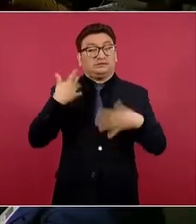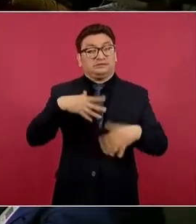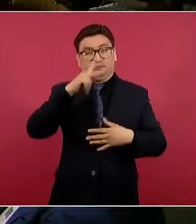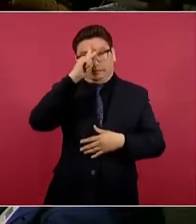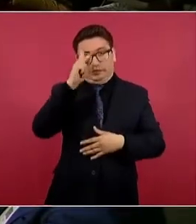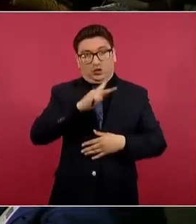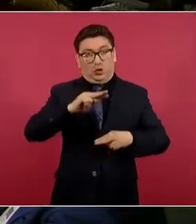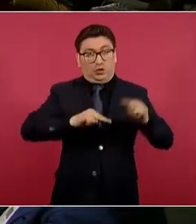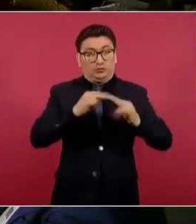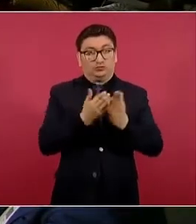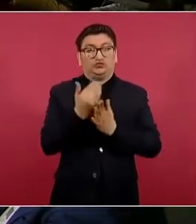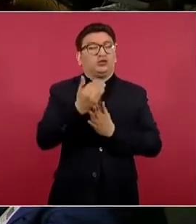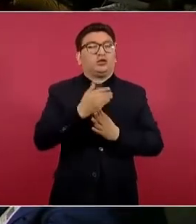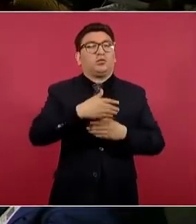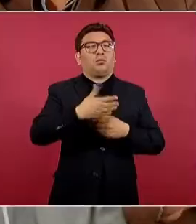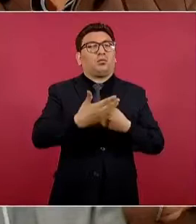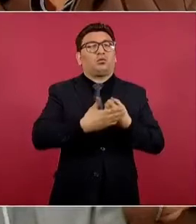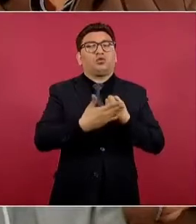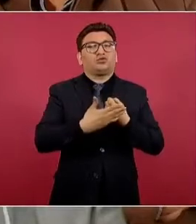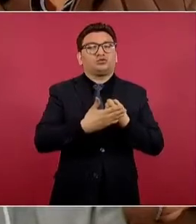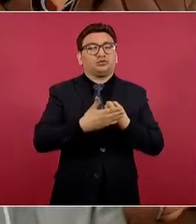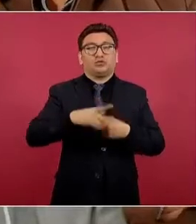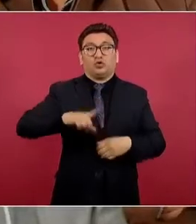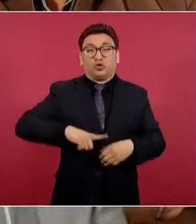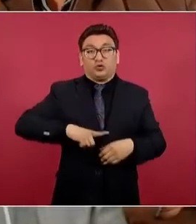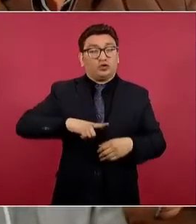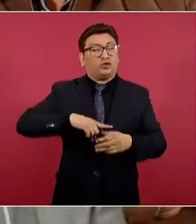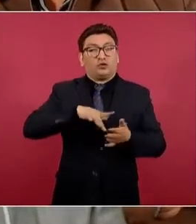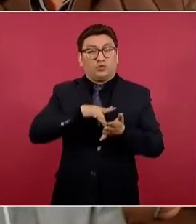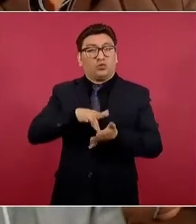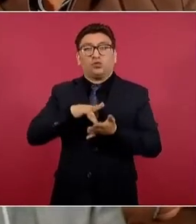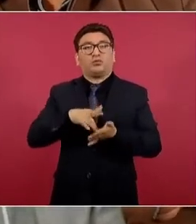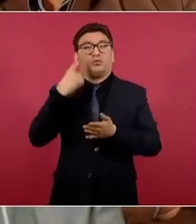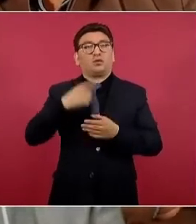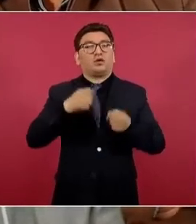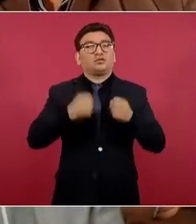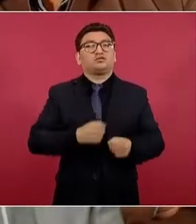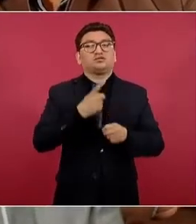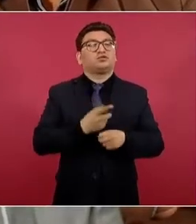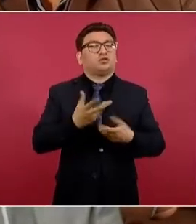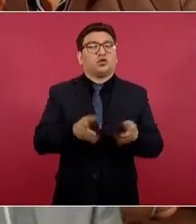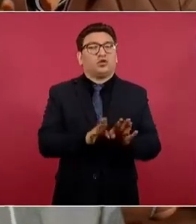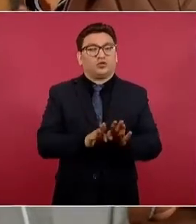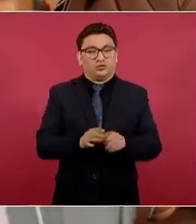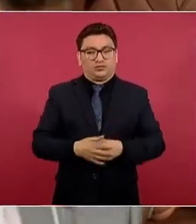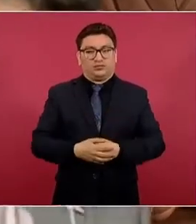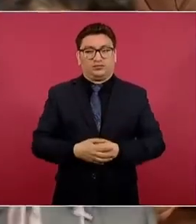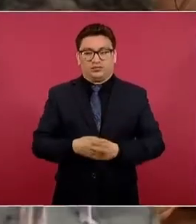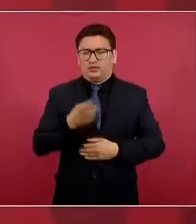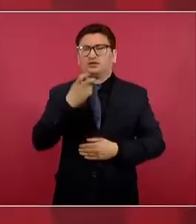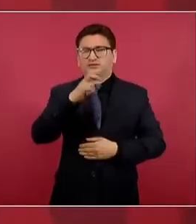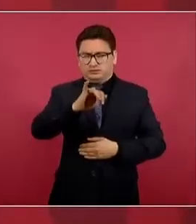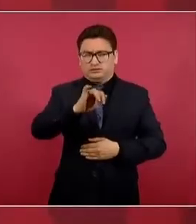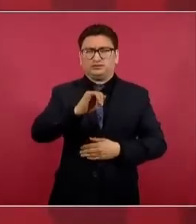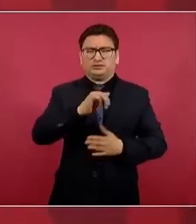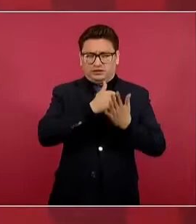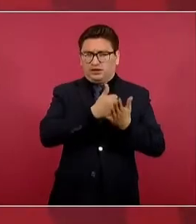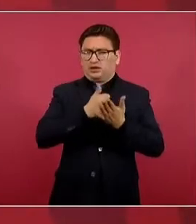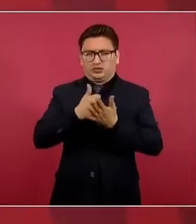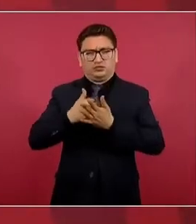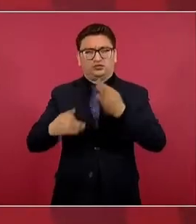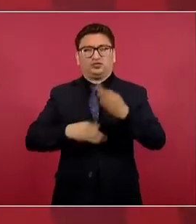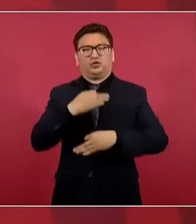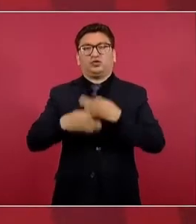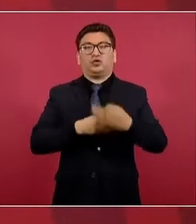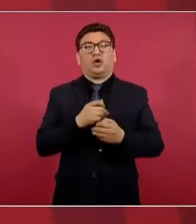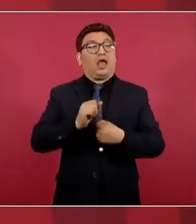planeado reforzar o ayudar al gobierno del estado para reforzar la seguridad en el estado. Estamos ayudando en todo. ¿Pero